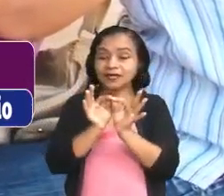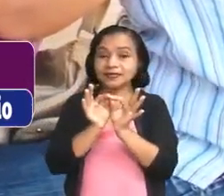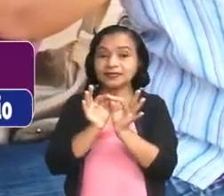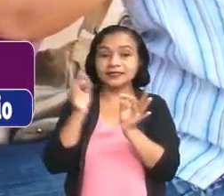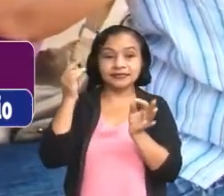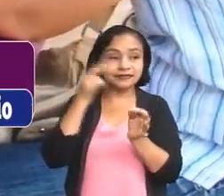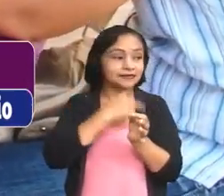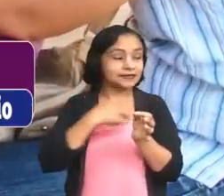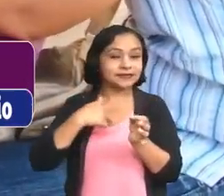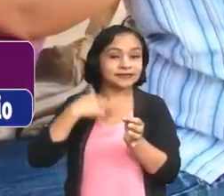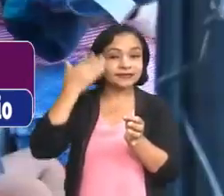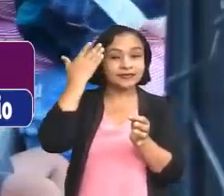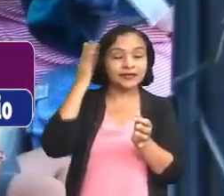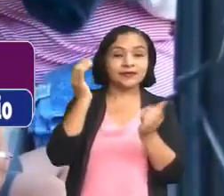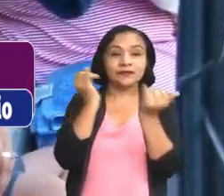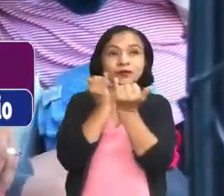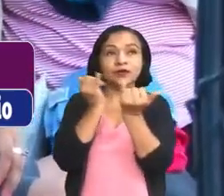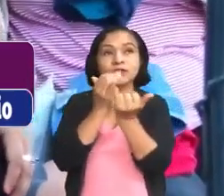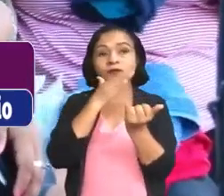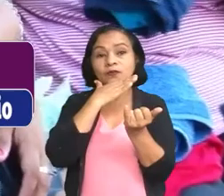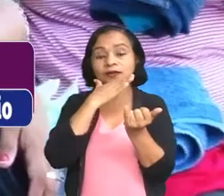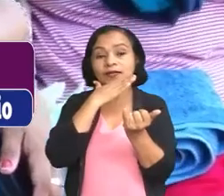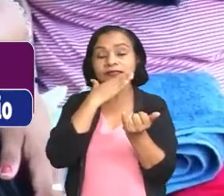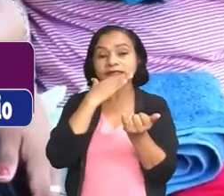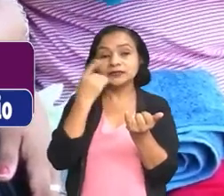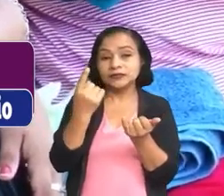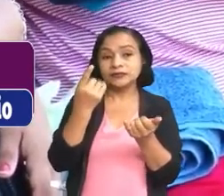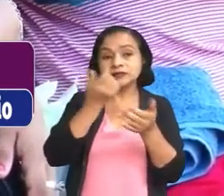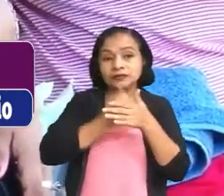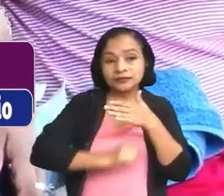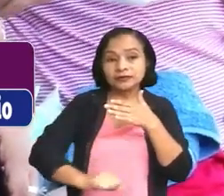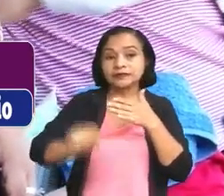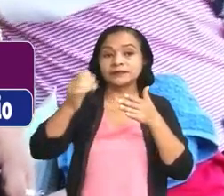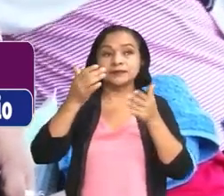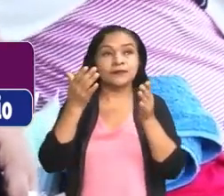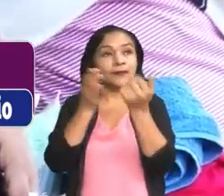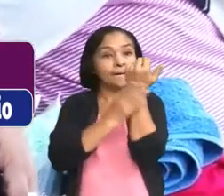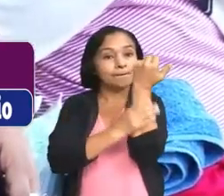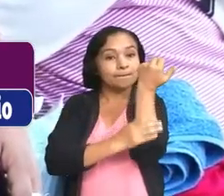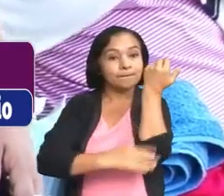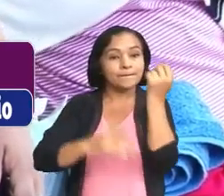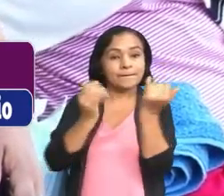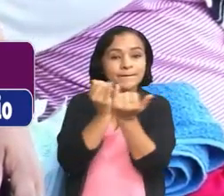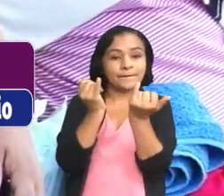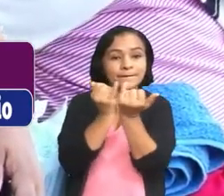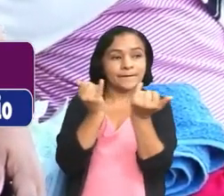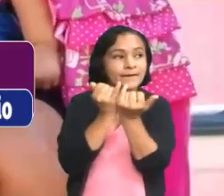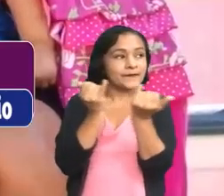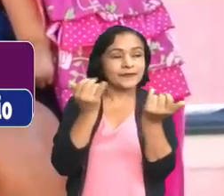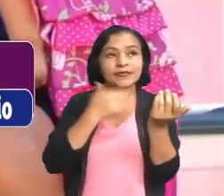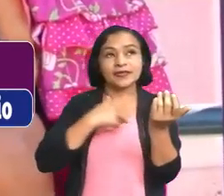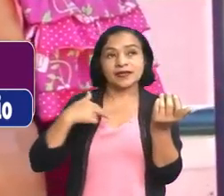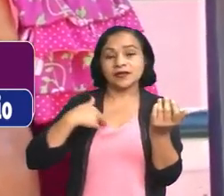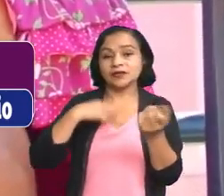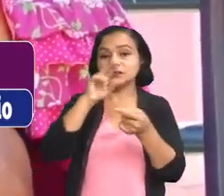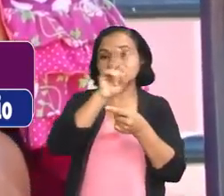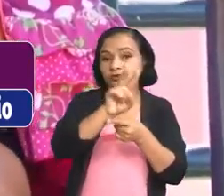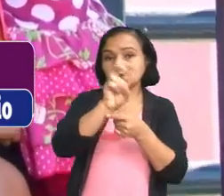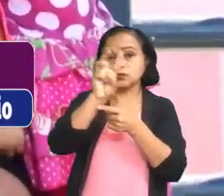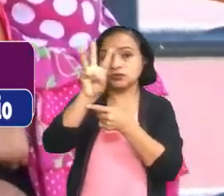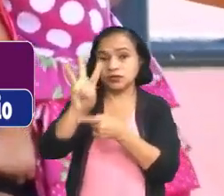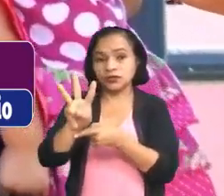sabemos lo difícil, si a veces tener un hijo es difícil, ya no digamos a una pobre pareja que tiene dos o tres y más